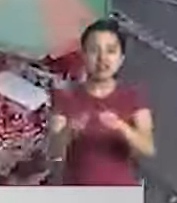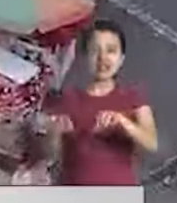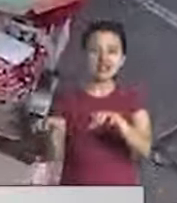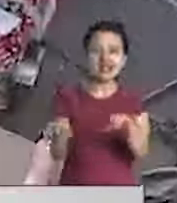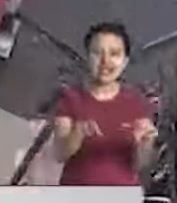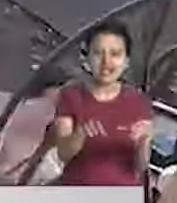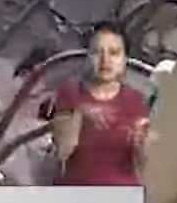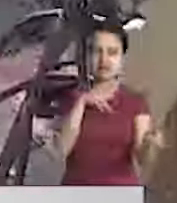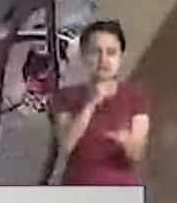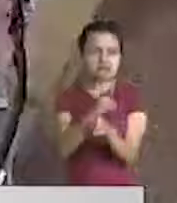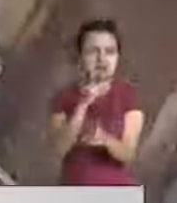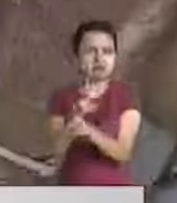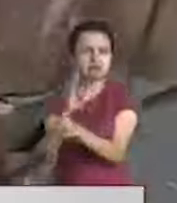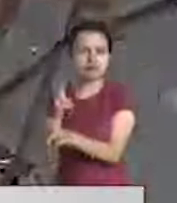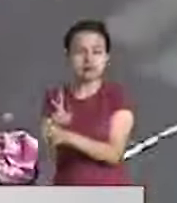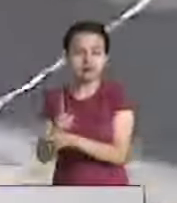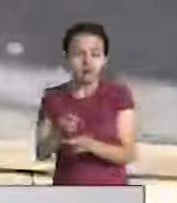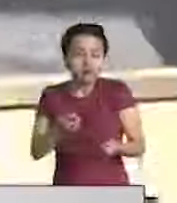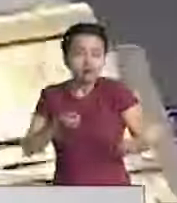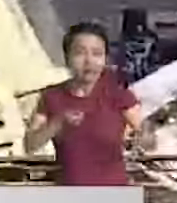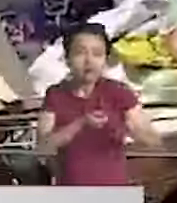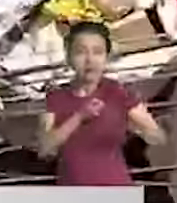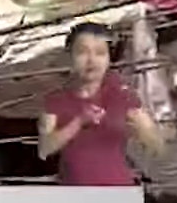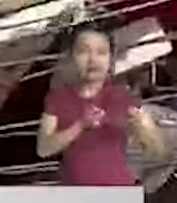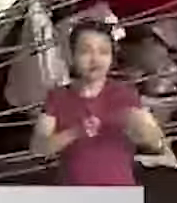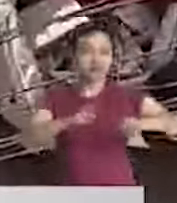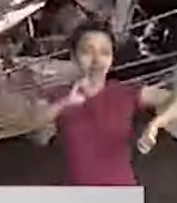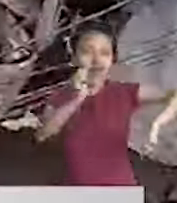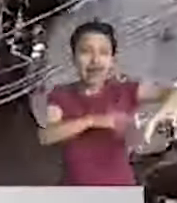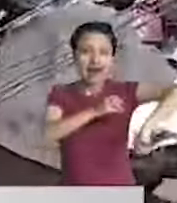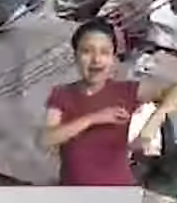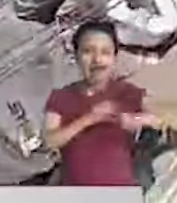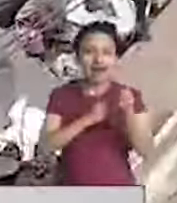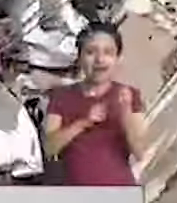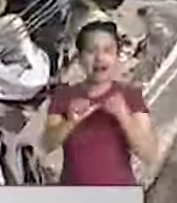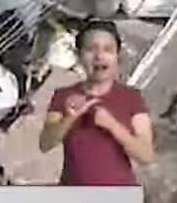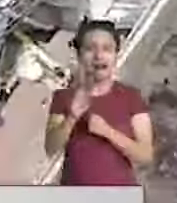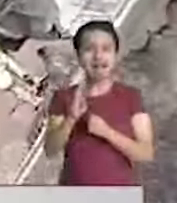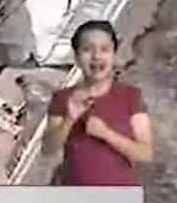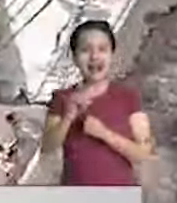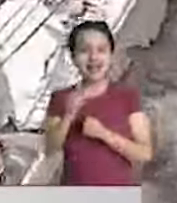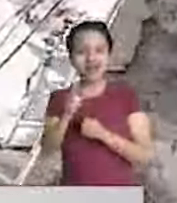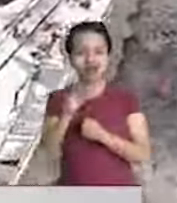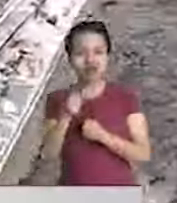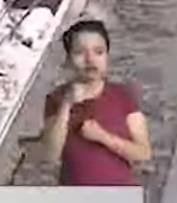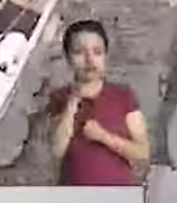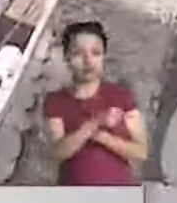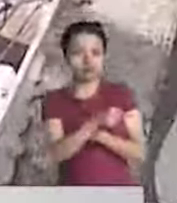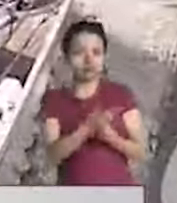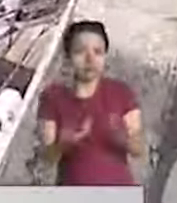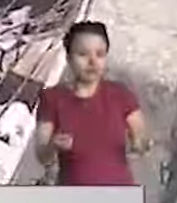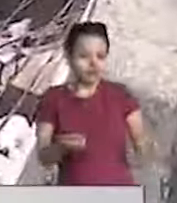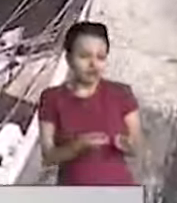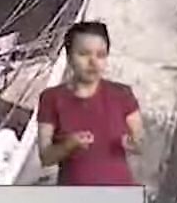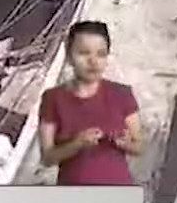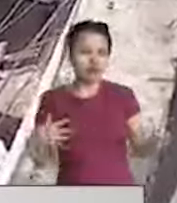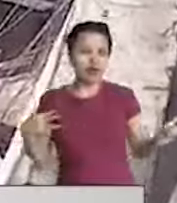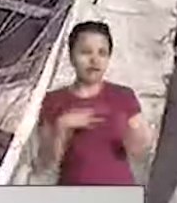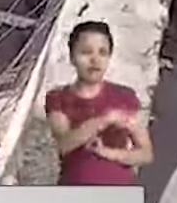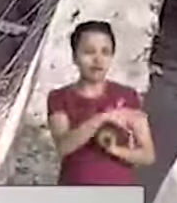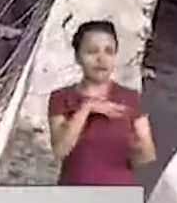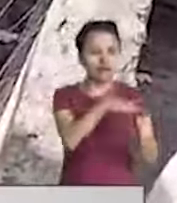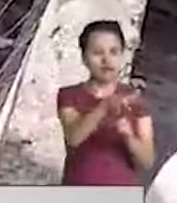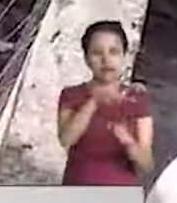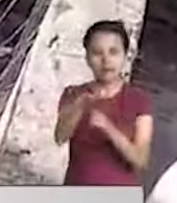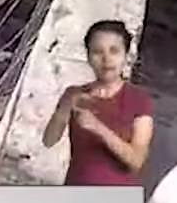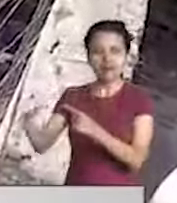de los hogares del sector de Corabastos tienen problemas hoy o acceso a las ollas de microtráfico que tienen invadida la localidad de Kennedy. El llamado